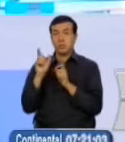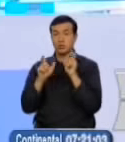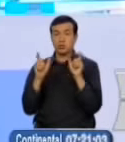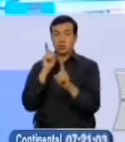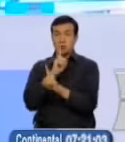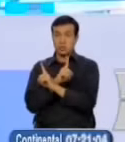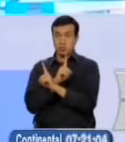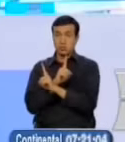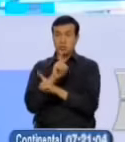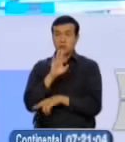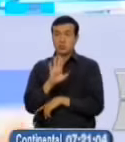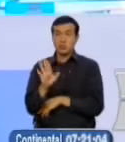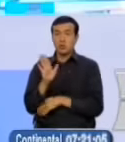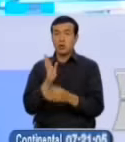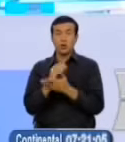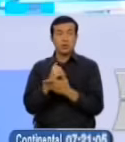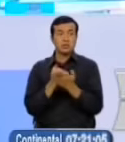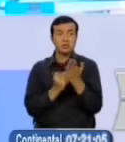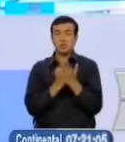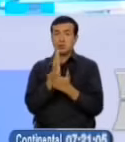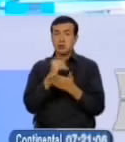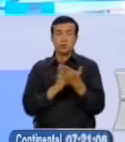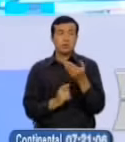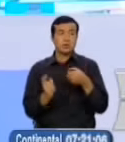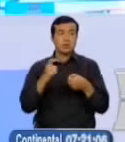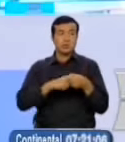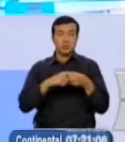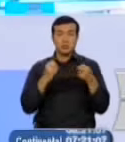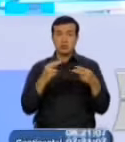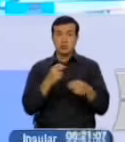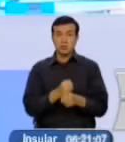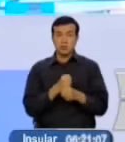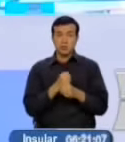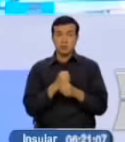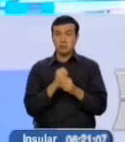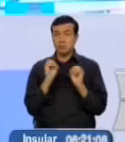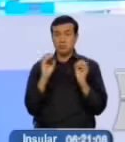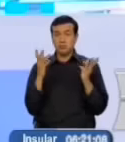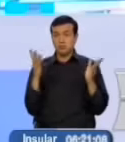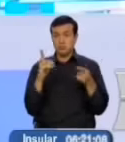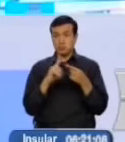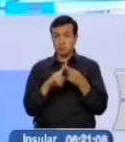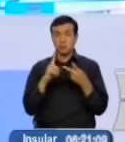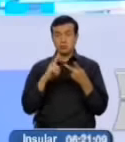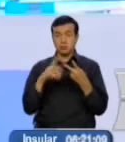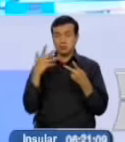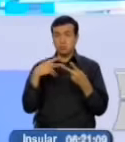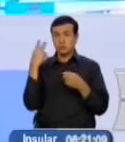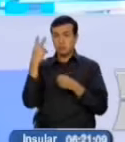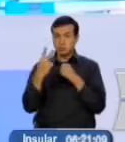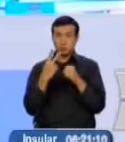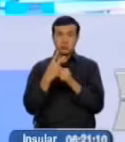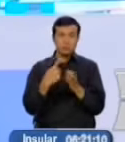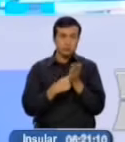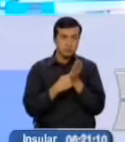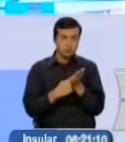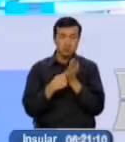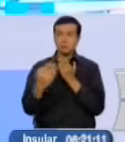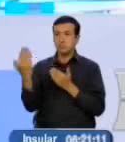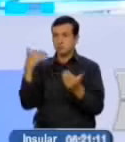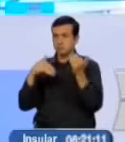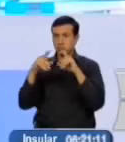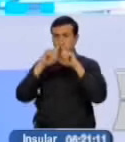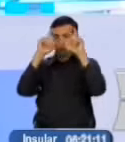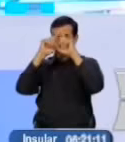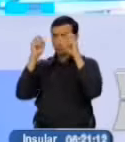con discapacidad que no tenían acceso a contratar un plan de medicina prepagada. Nosotros hemos discutido durante 2 años, fueron recibidos las